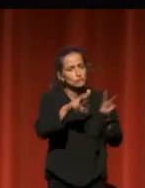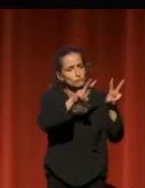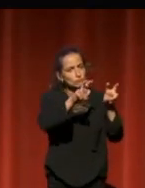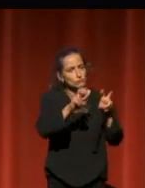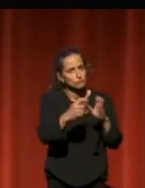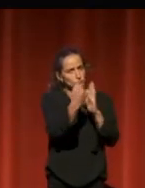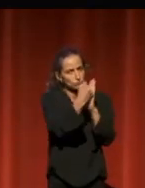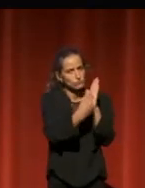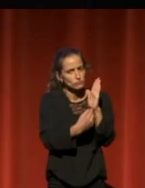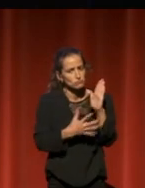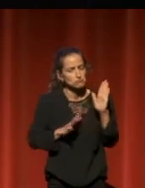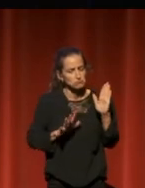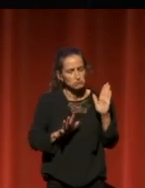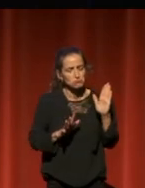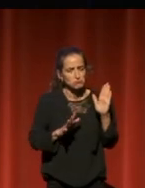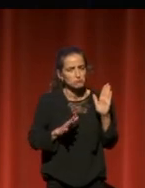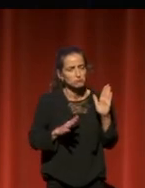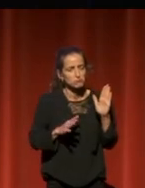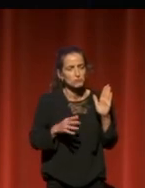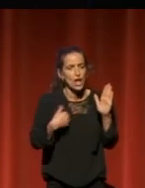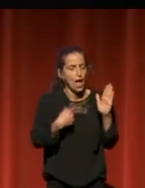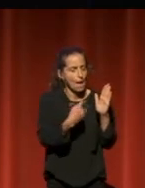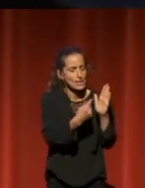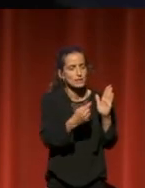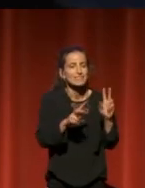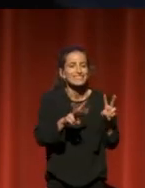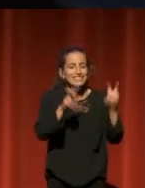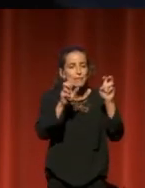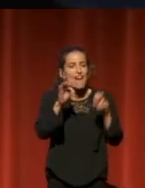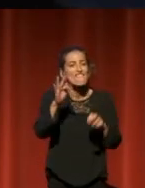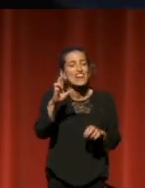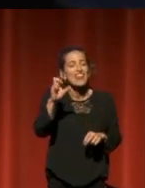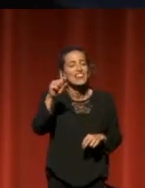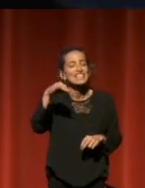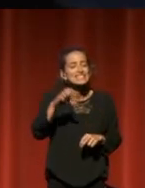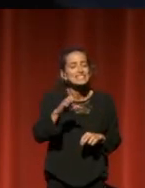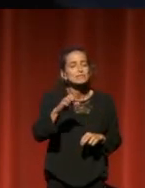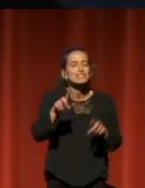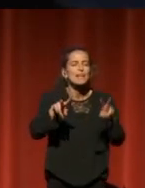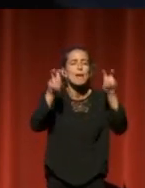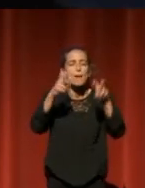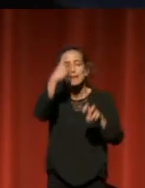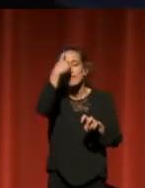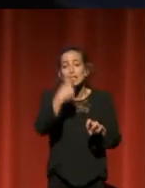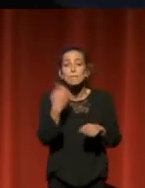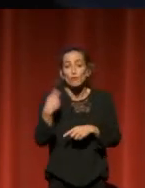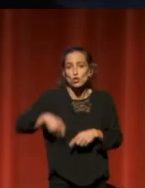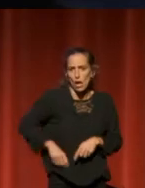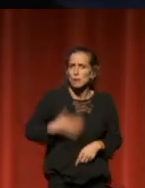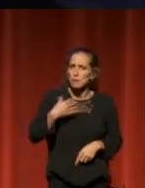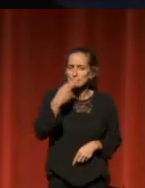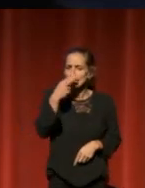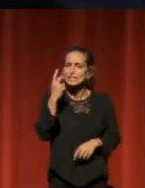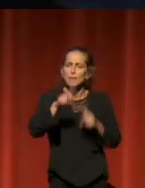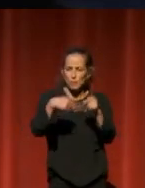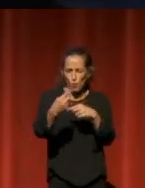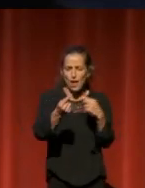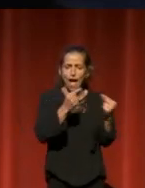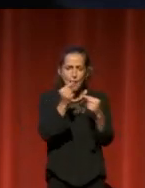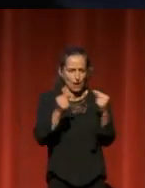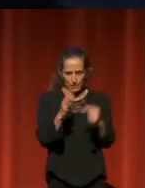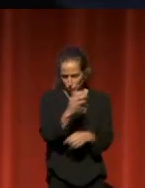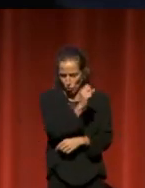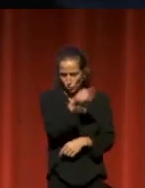parte me interesa mucho la visión de Fransec sobre los perfiles profesionales, pero yo creo que hablaremos después de ello.